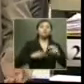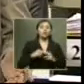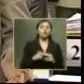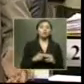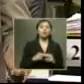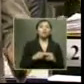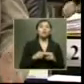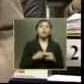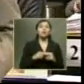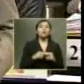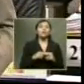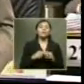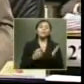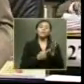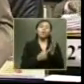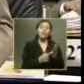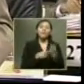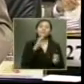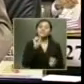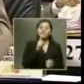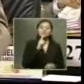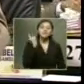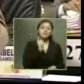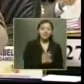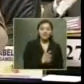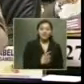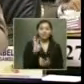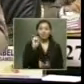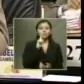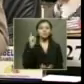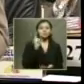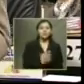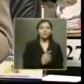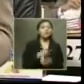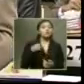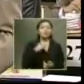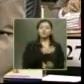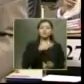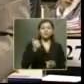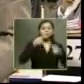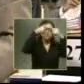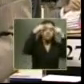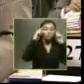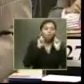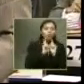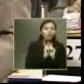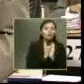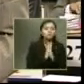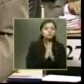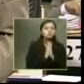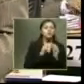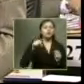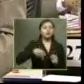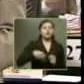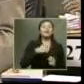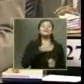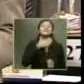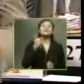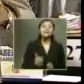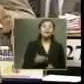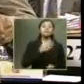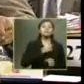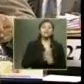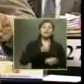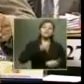real? No nos olvidemos que aquí no estamos en un convento de monjas, señor presidente. Aquí estamos